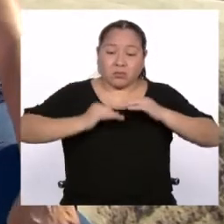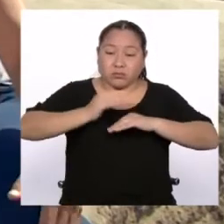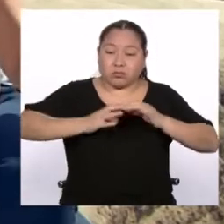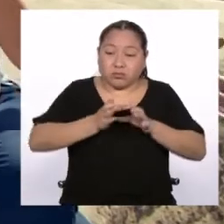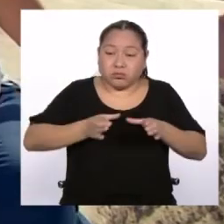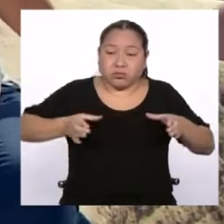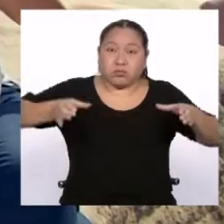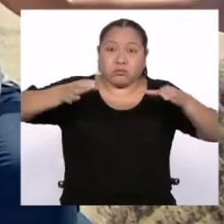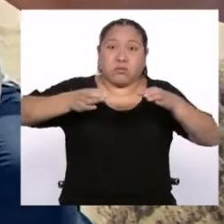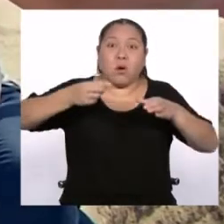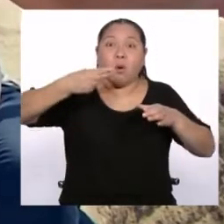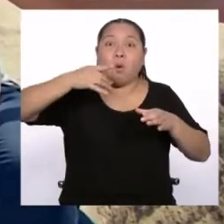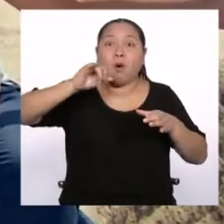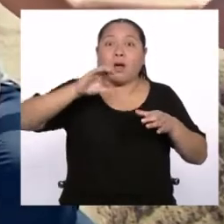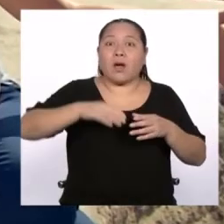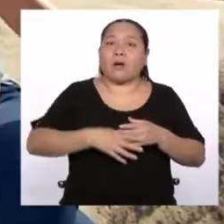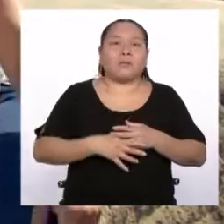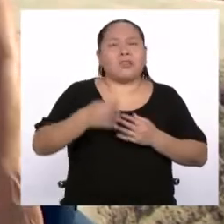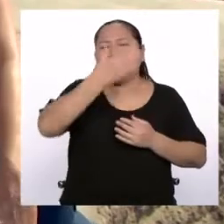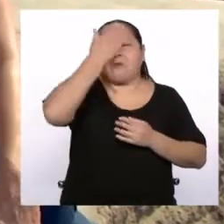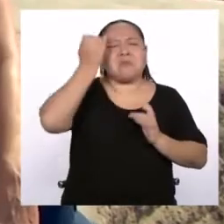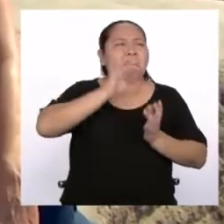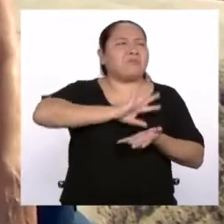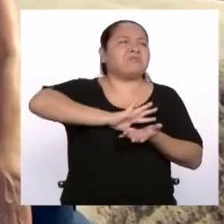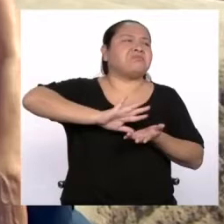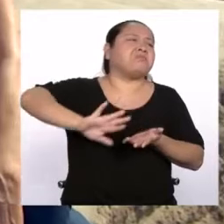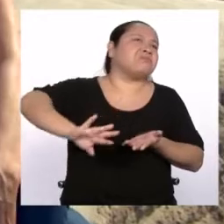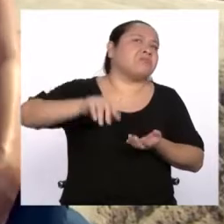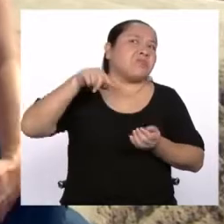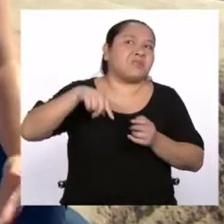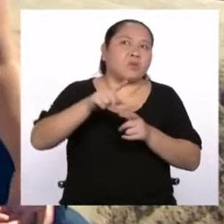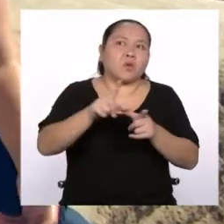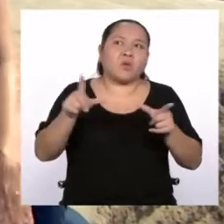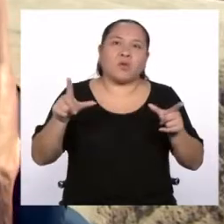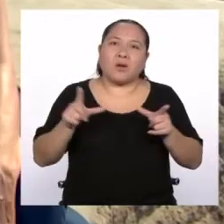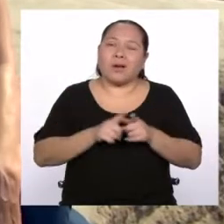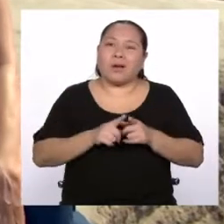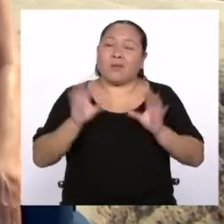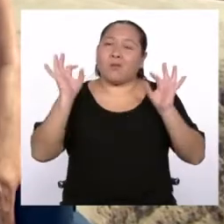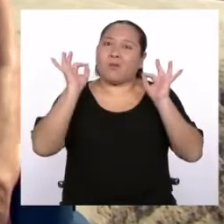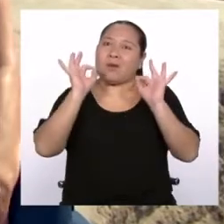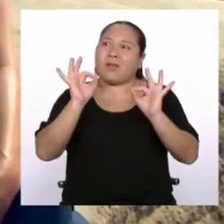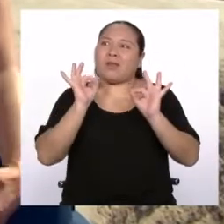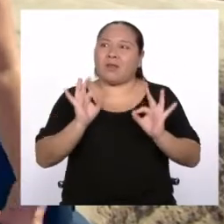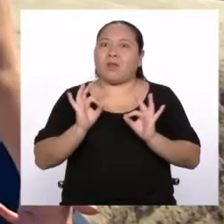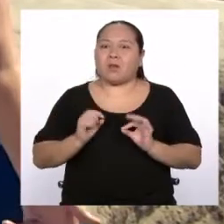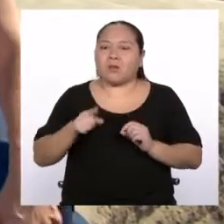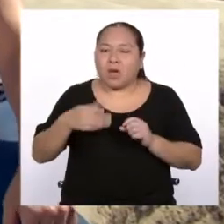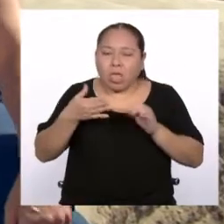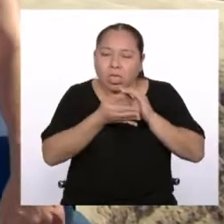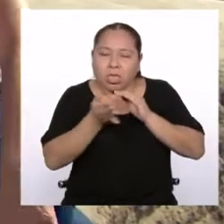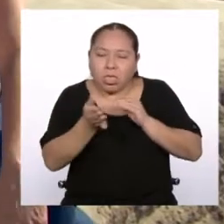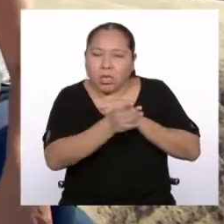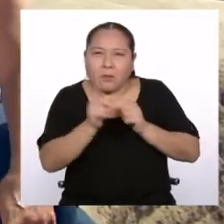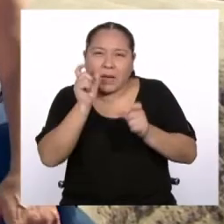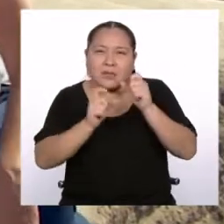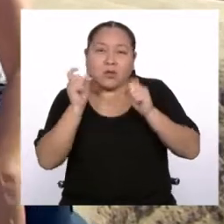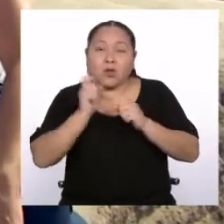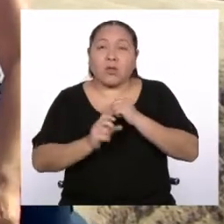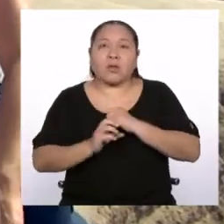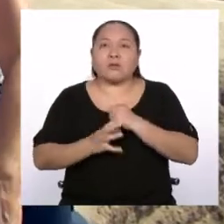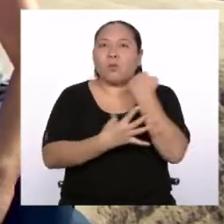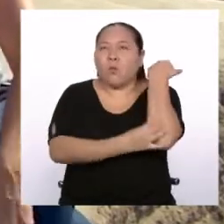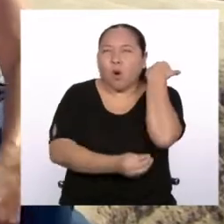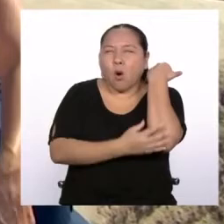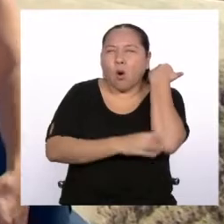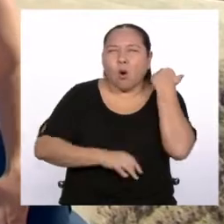abandonada en los últimos años y fue un lugar inseguro, refugio de gente marginal y seguramente